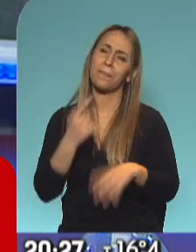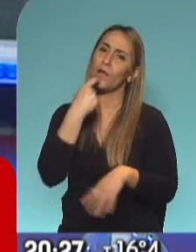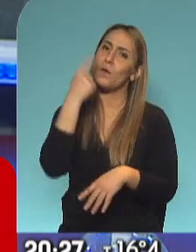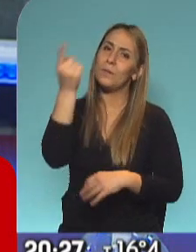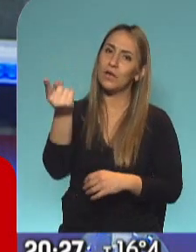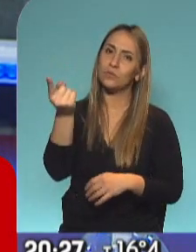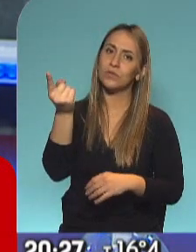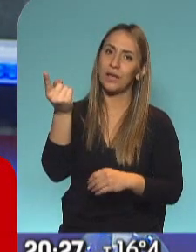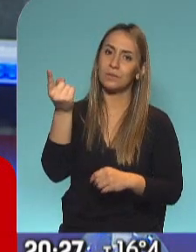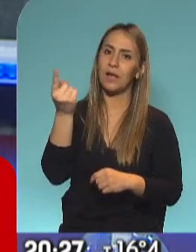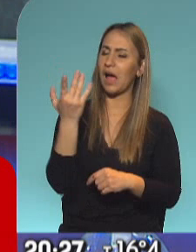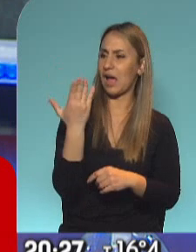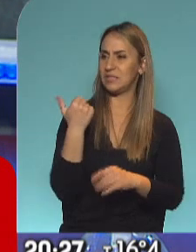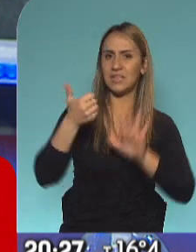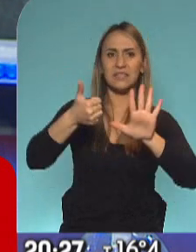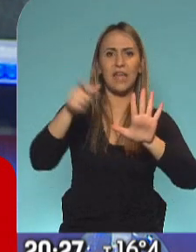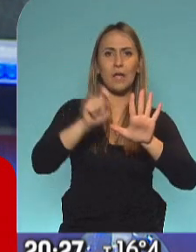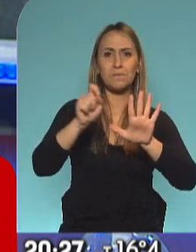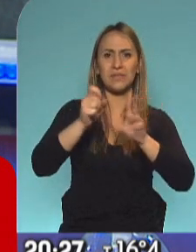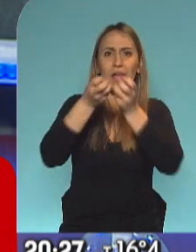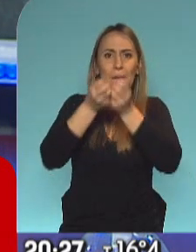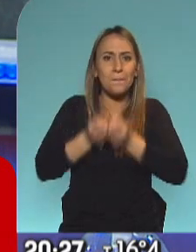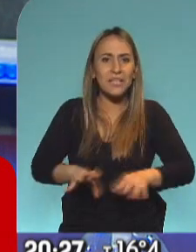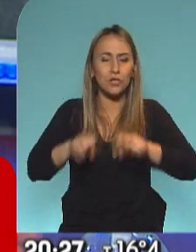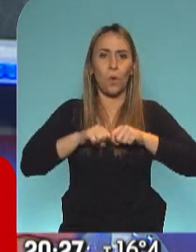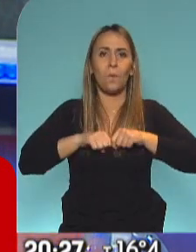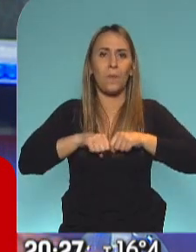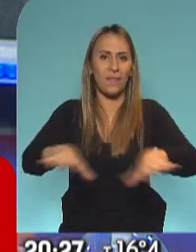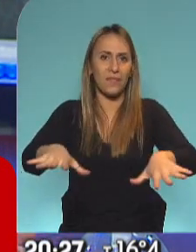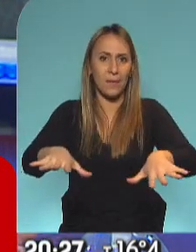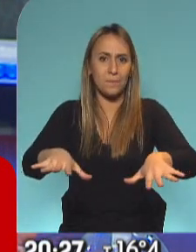Hace 6 meses que tenemos la pandemia en el país y